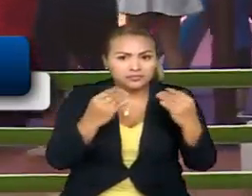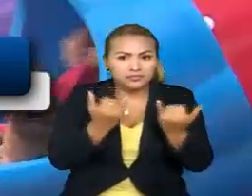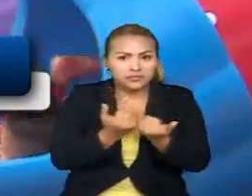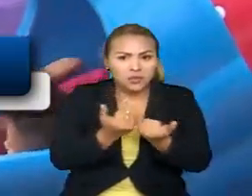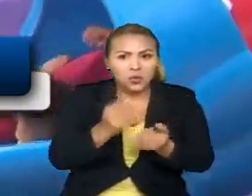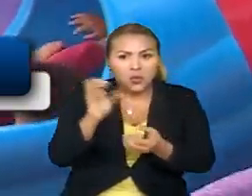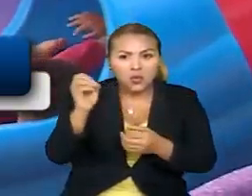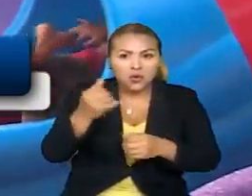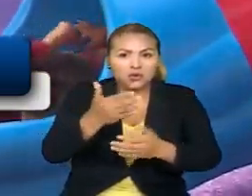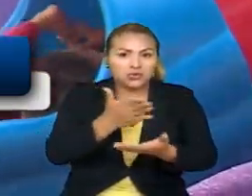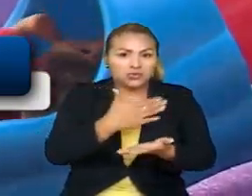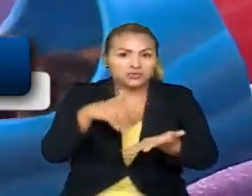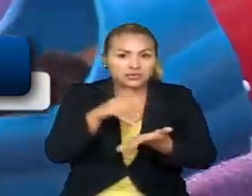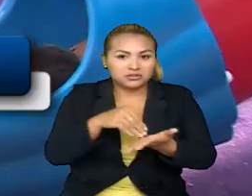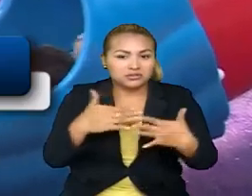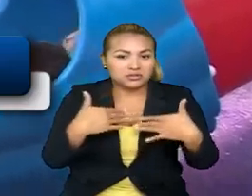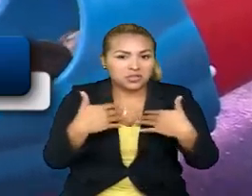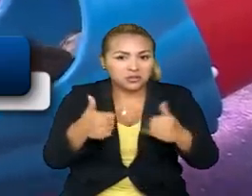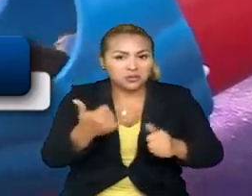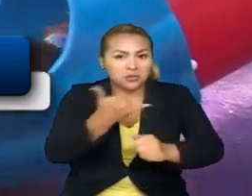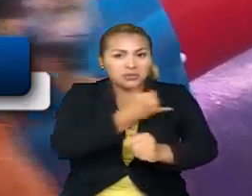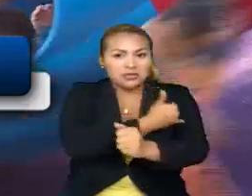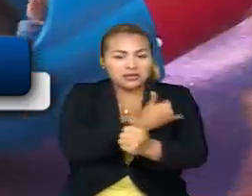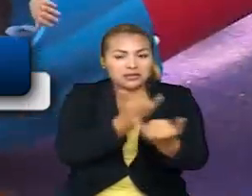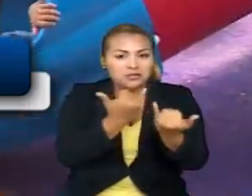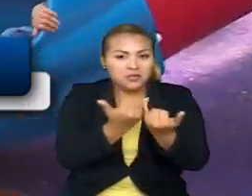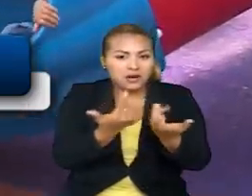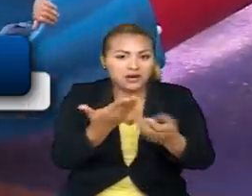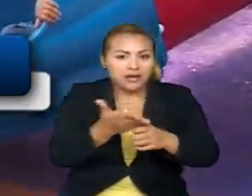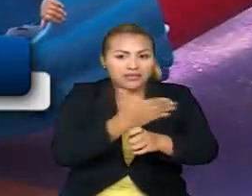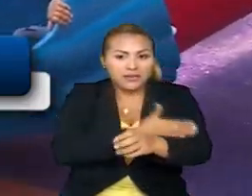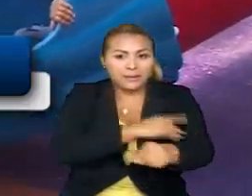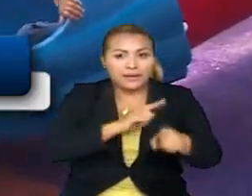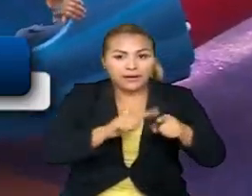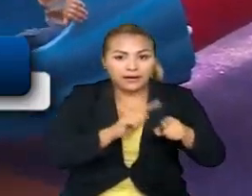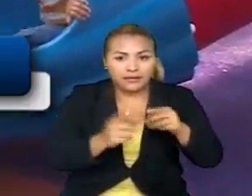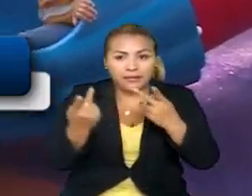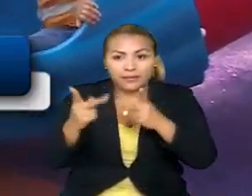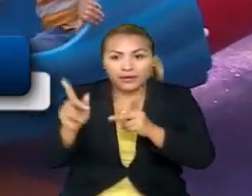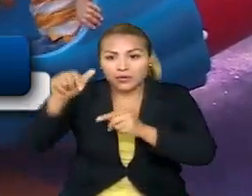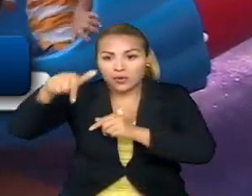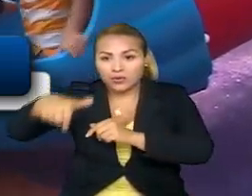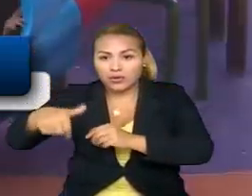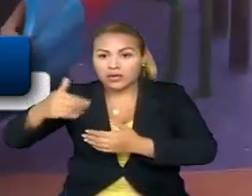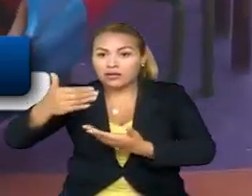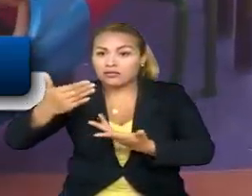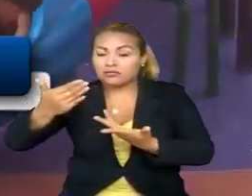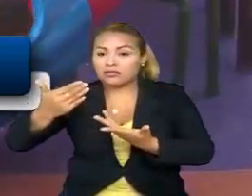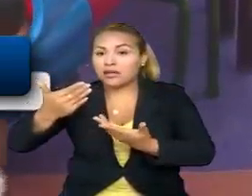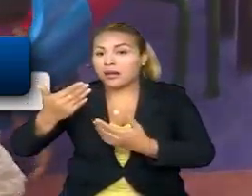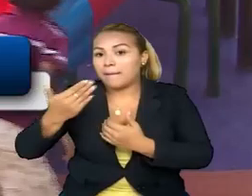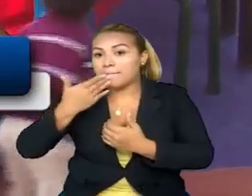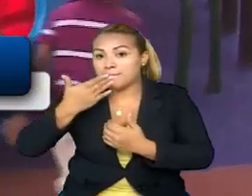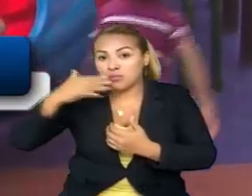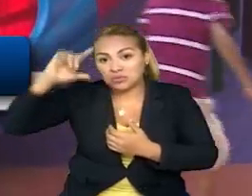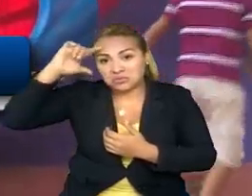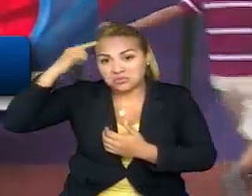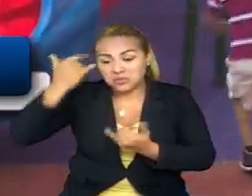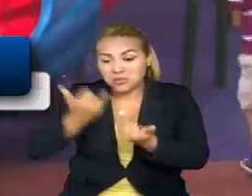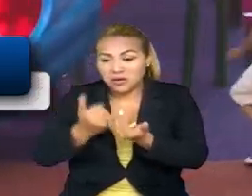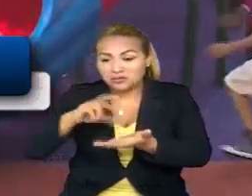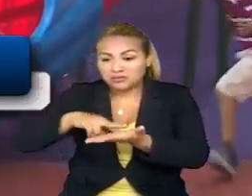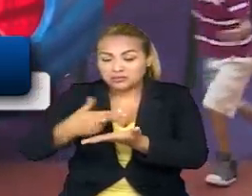todos los niveles es gratuita con todos los exámenes medicamentos dispensados todo es gratuito entonces nos vino a crear estas obras que